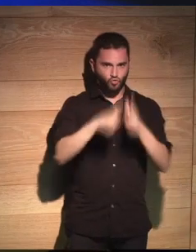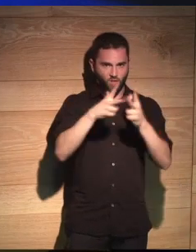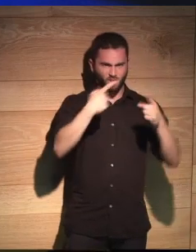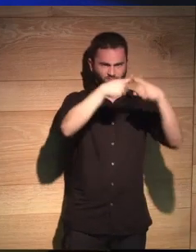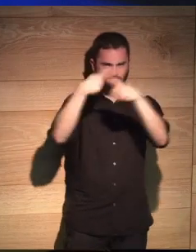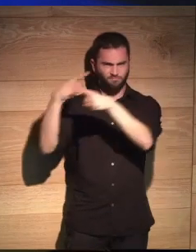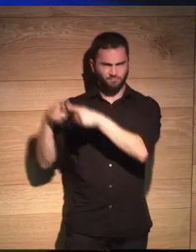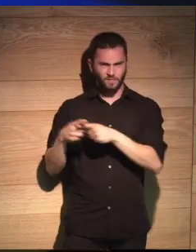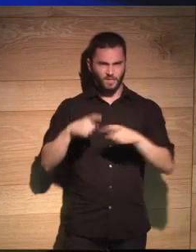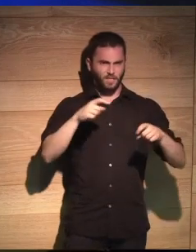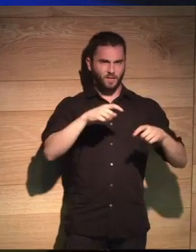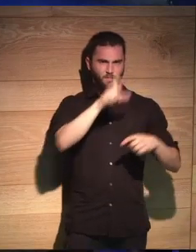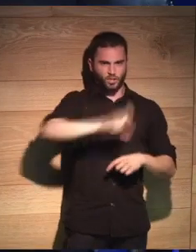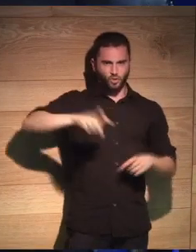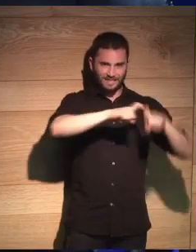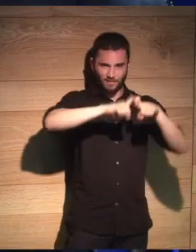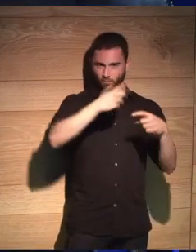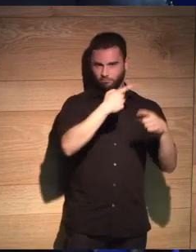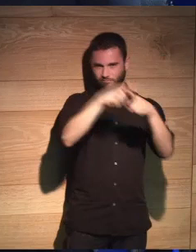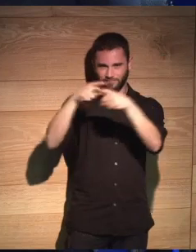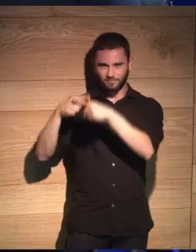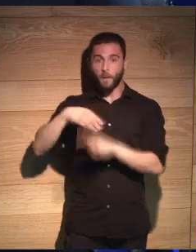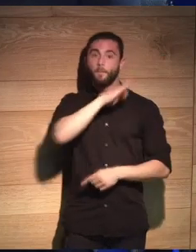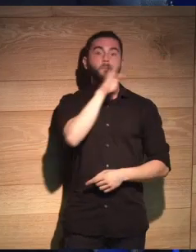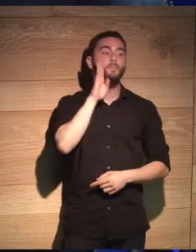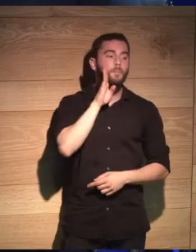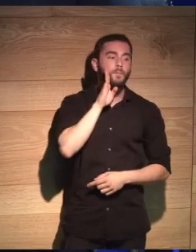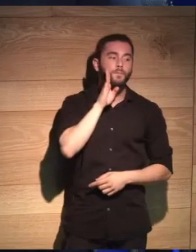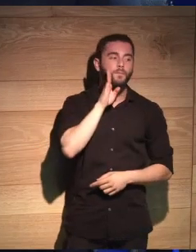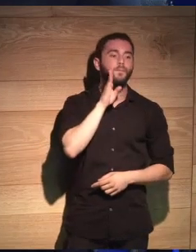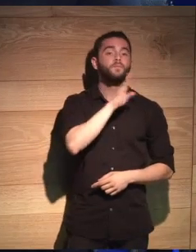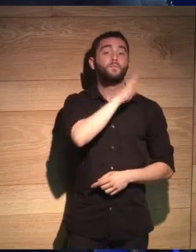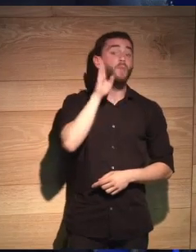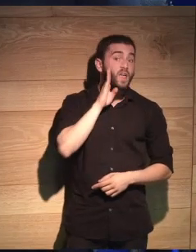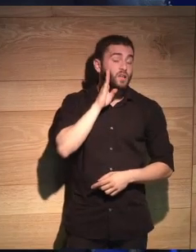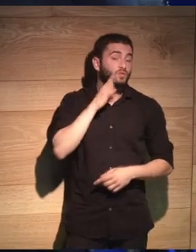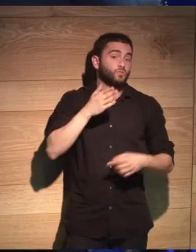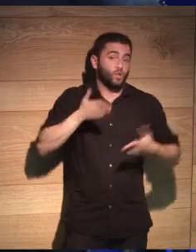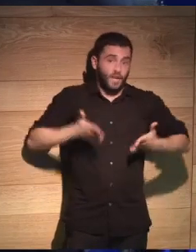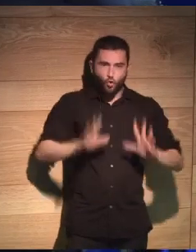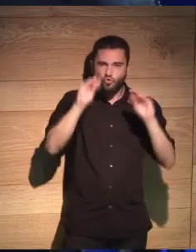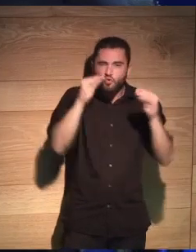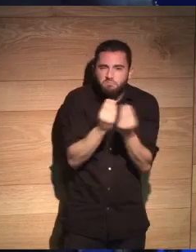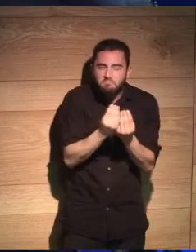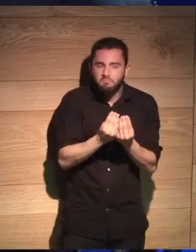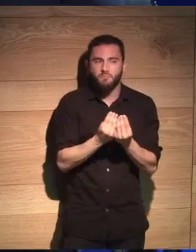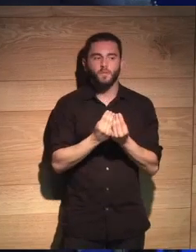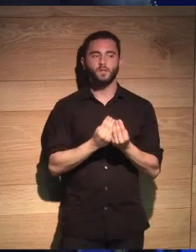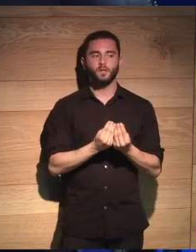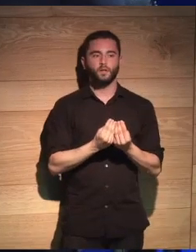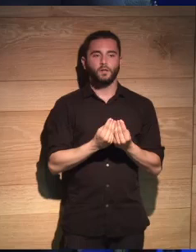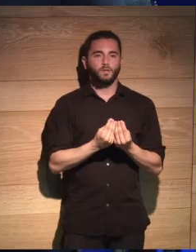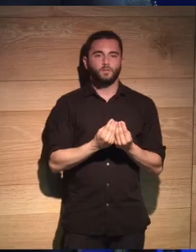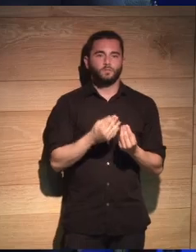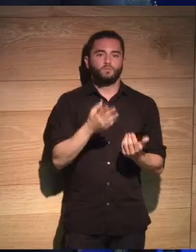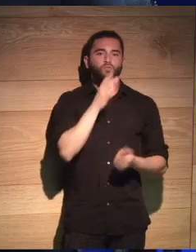hasta madres con sus niños en el sótano, digamos, ¿no? Es una maravilla como